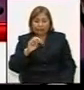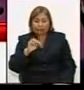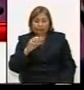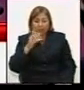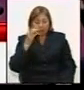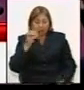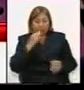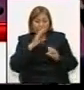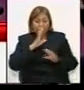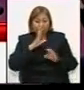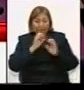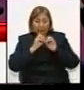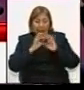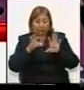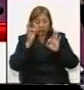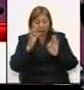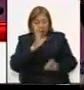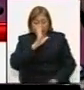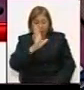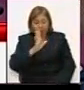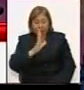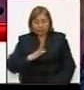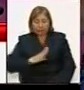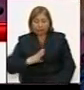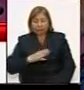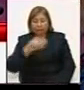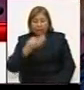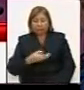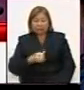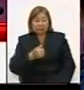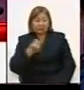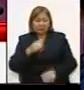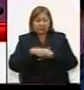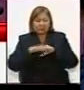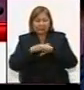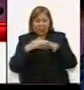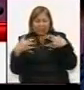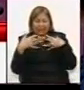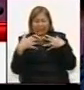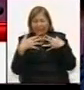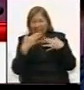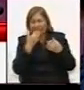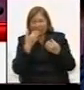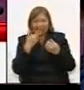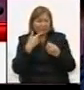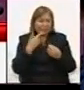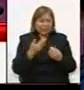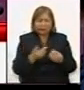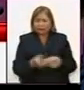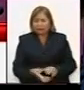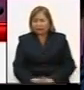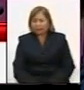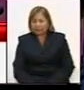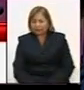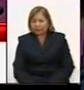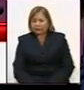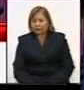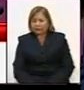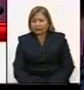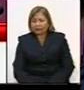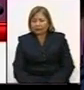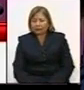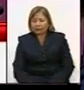con claridad, con sinceridad, porque otros analistas tienen miedo de decir esto, señor Meléndez, tienen miedo de